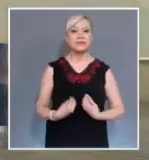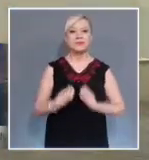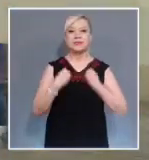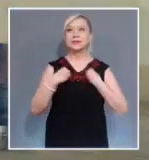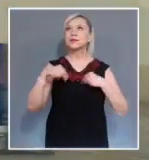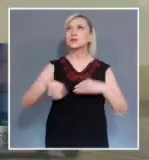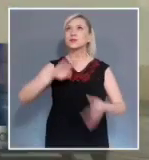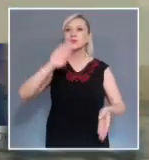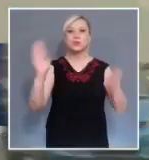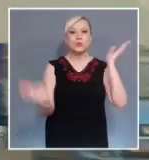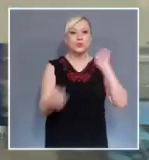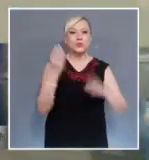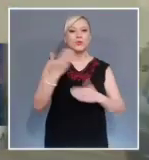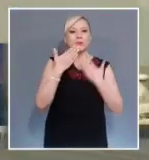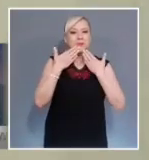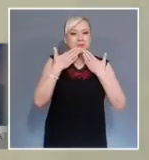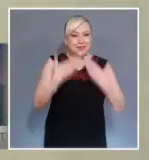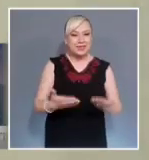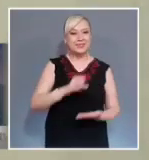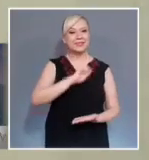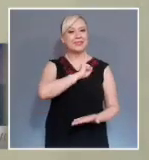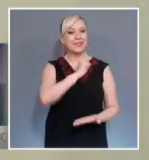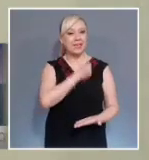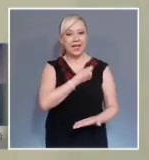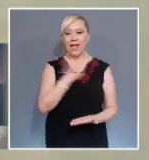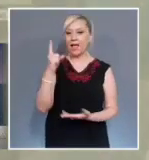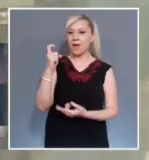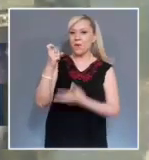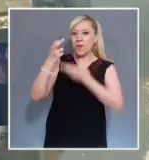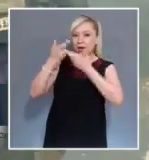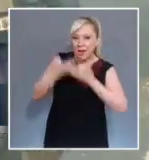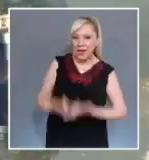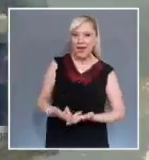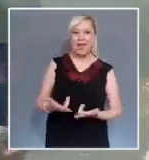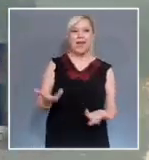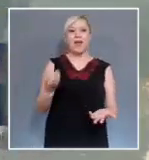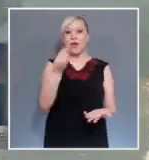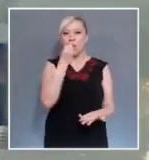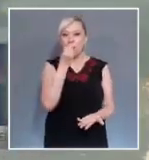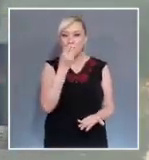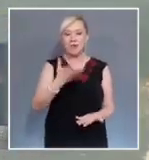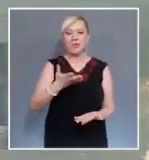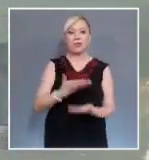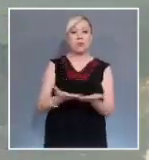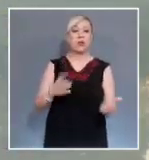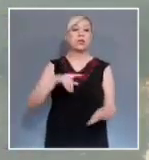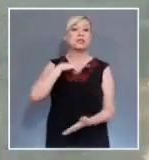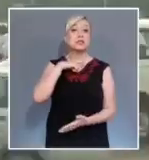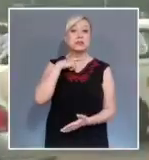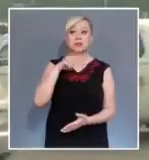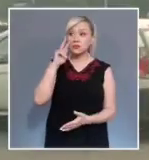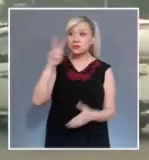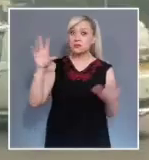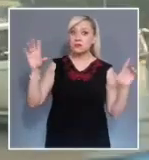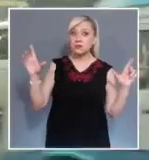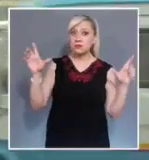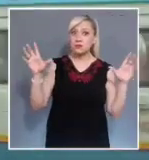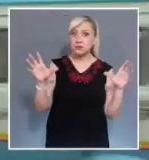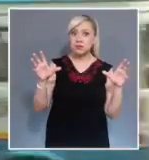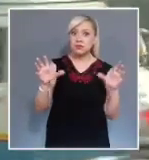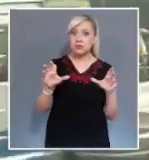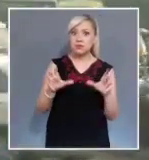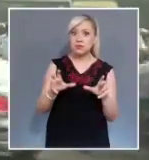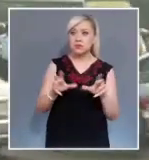un derecho no solo preocupado por las necesidades presentes del planeta y sus habitantes sino también en el porvenir de ambos